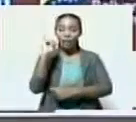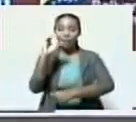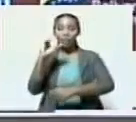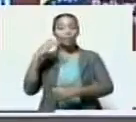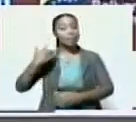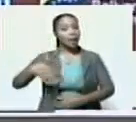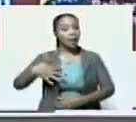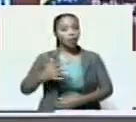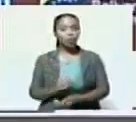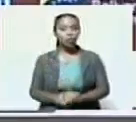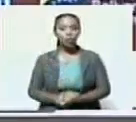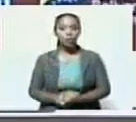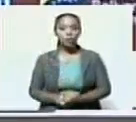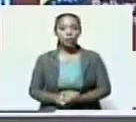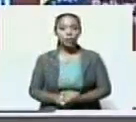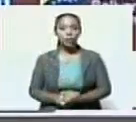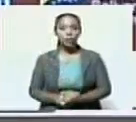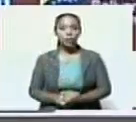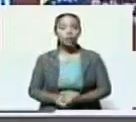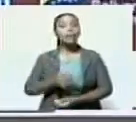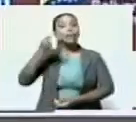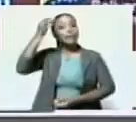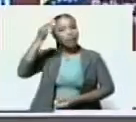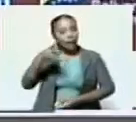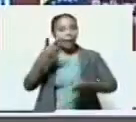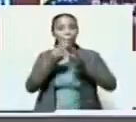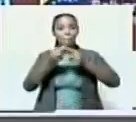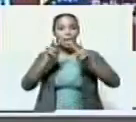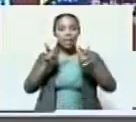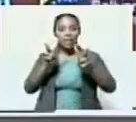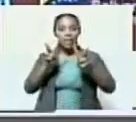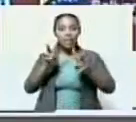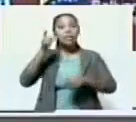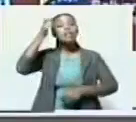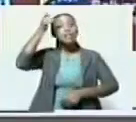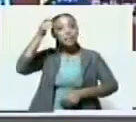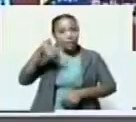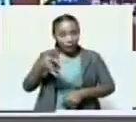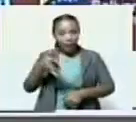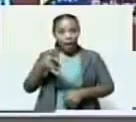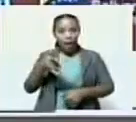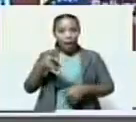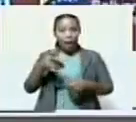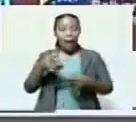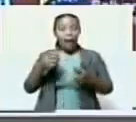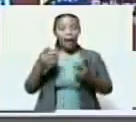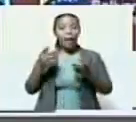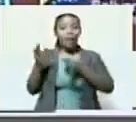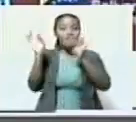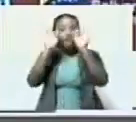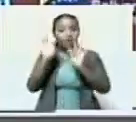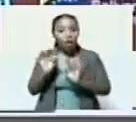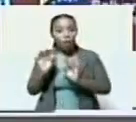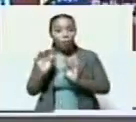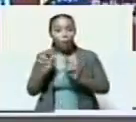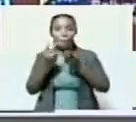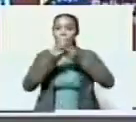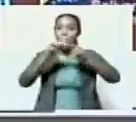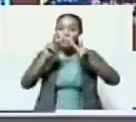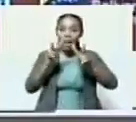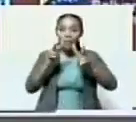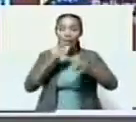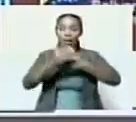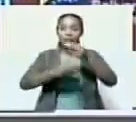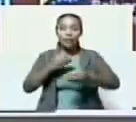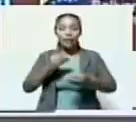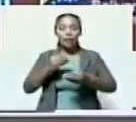derechos, que cree en la paz, que cree en la vía pacífica de las controversias, de